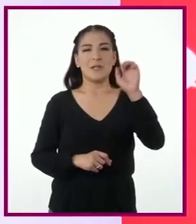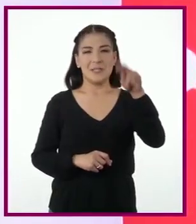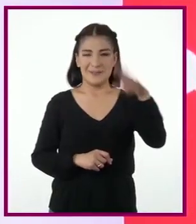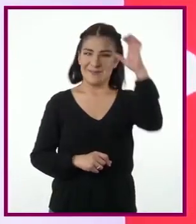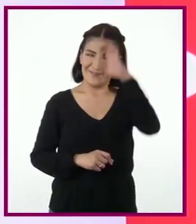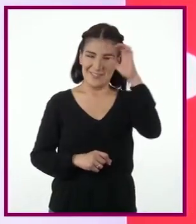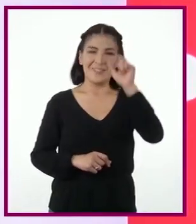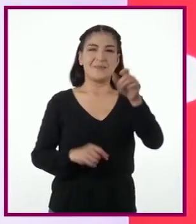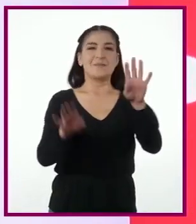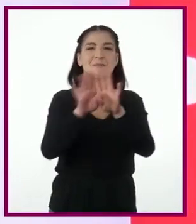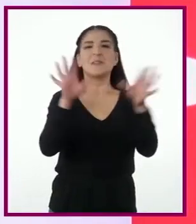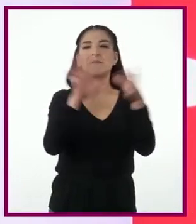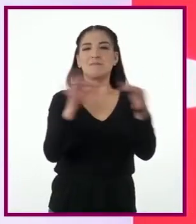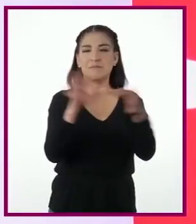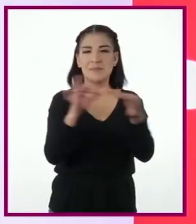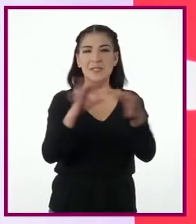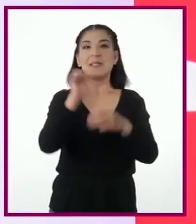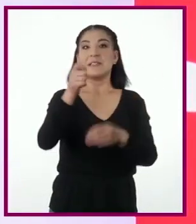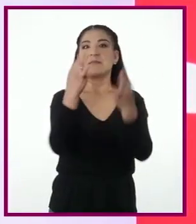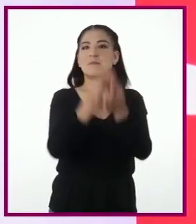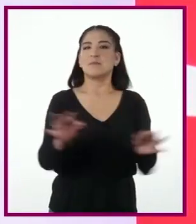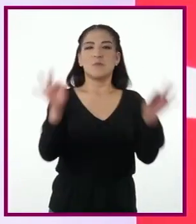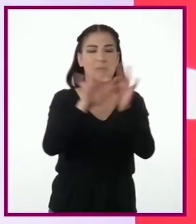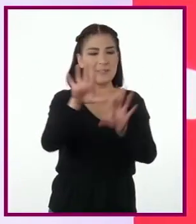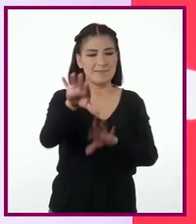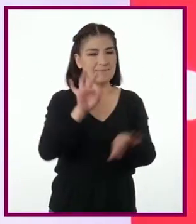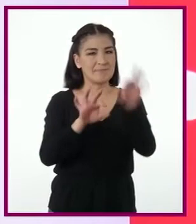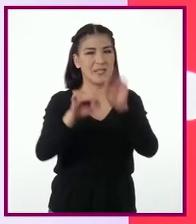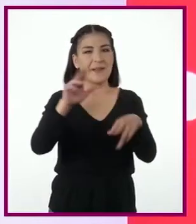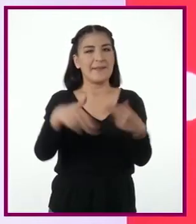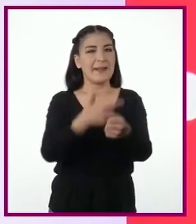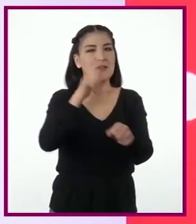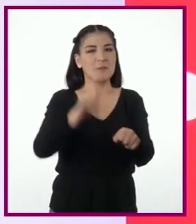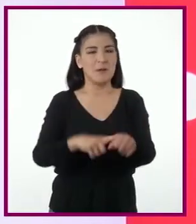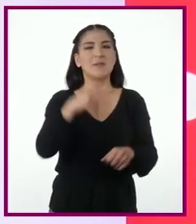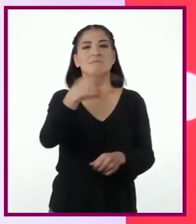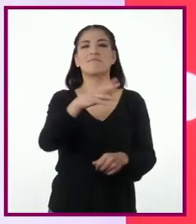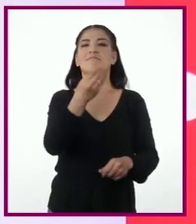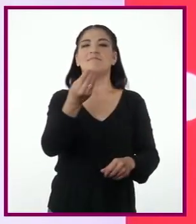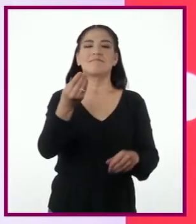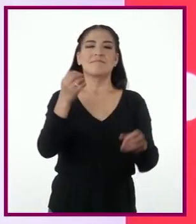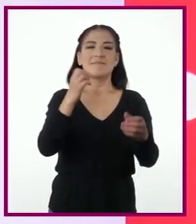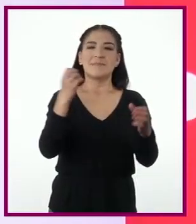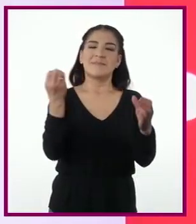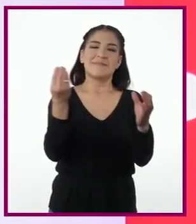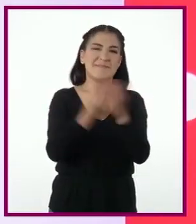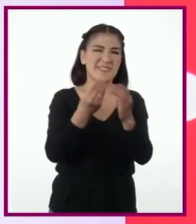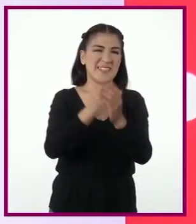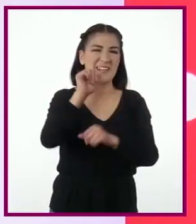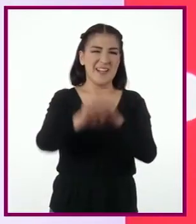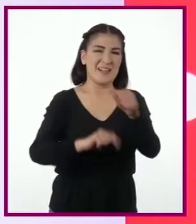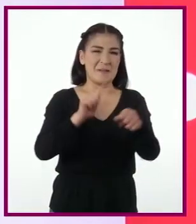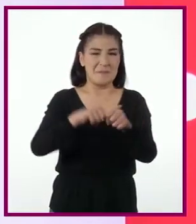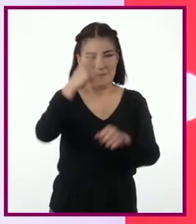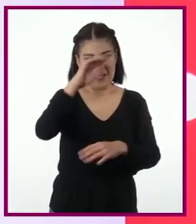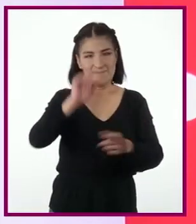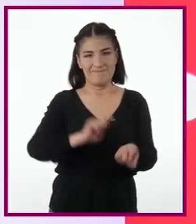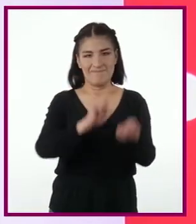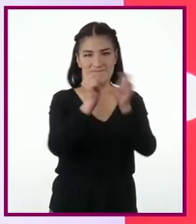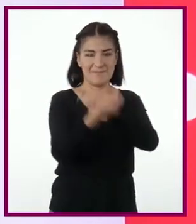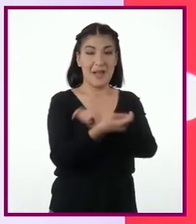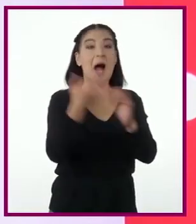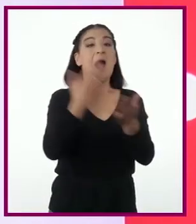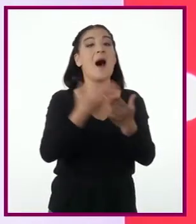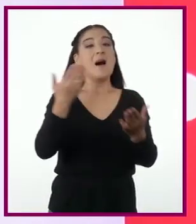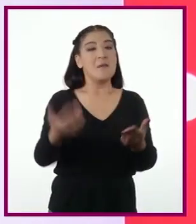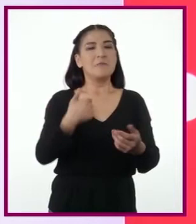y explica la importancia de la selección natural en las especies como parte fundamental de la evolución. Ahora estoy seguro